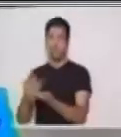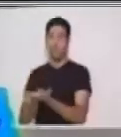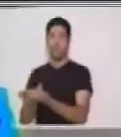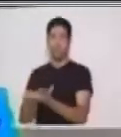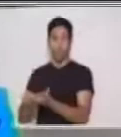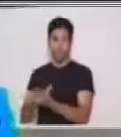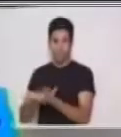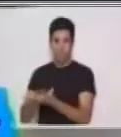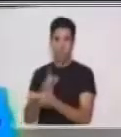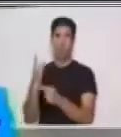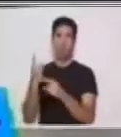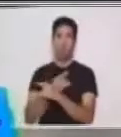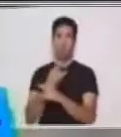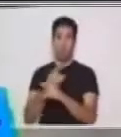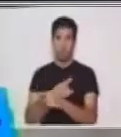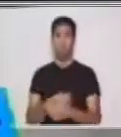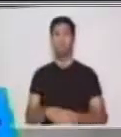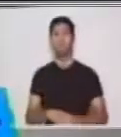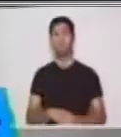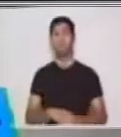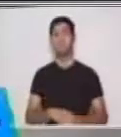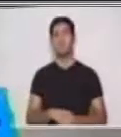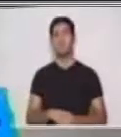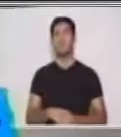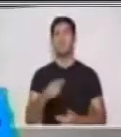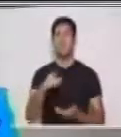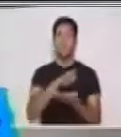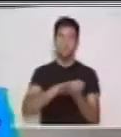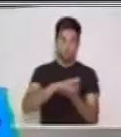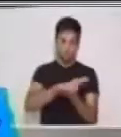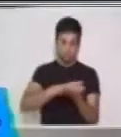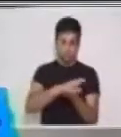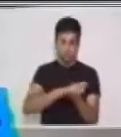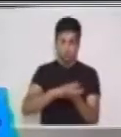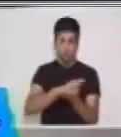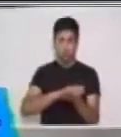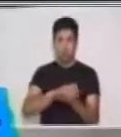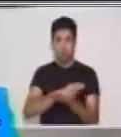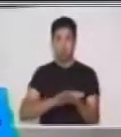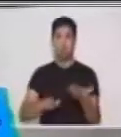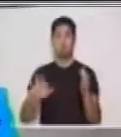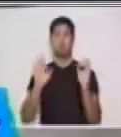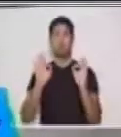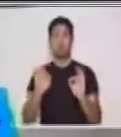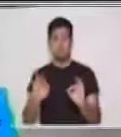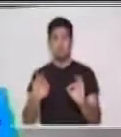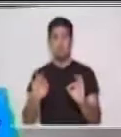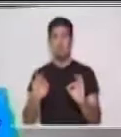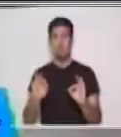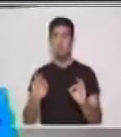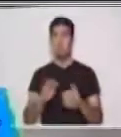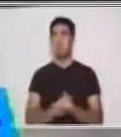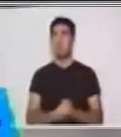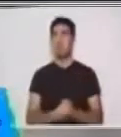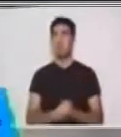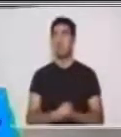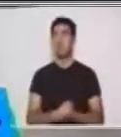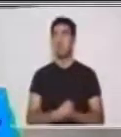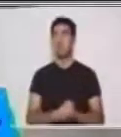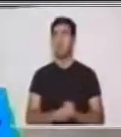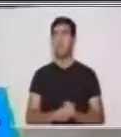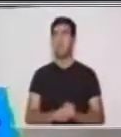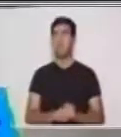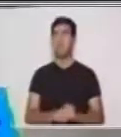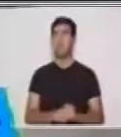suficiente jabón y agua. Hay que frotarnos las manos hasta que, en el caso en casa de que